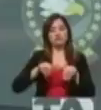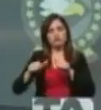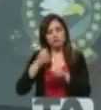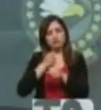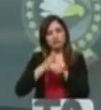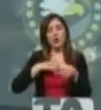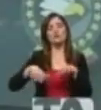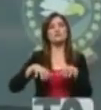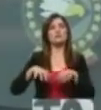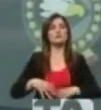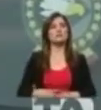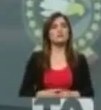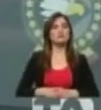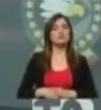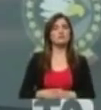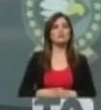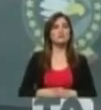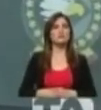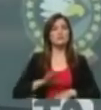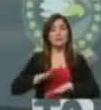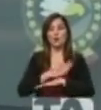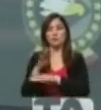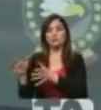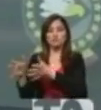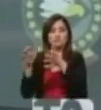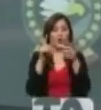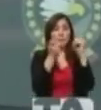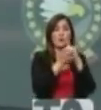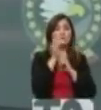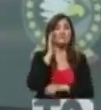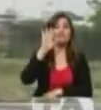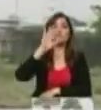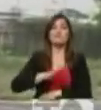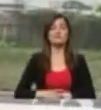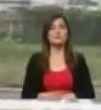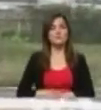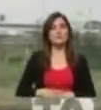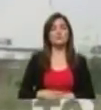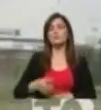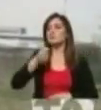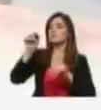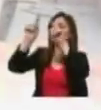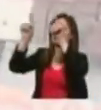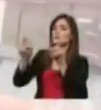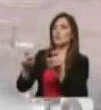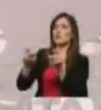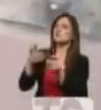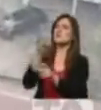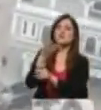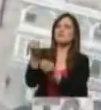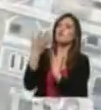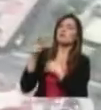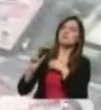y coordinación. Las motivaciones para este nuevo traslado no las conocemos. Solicitamos una entrevista para tener acceso a